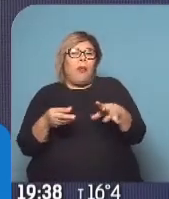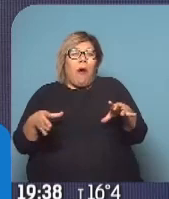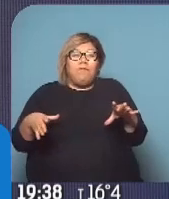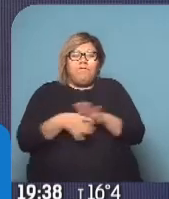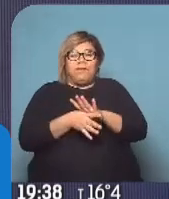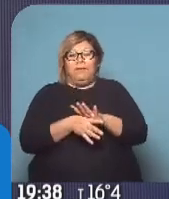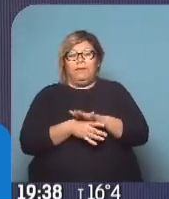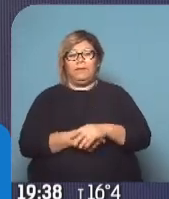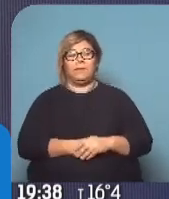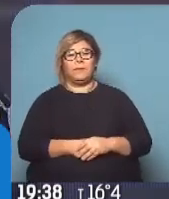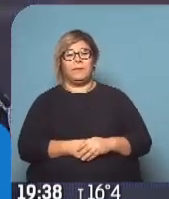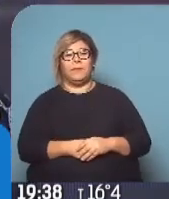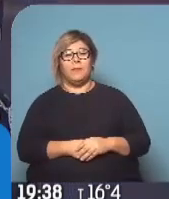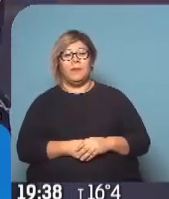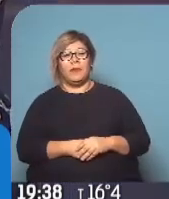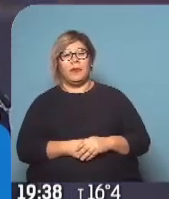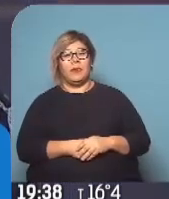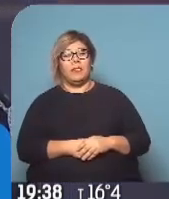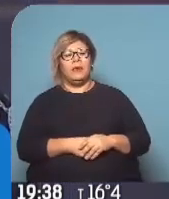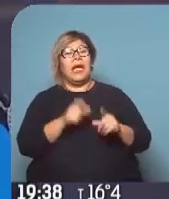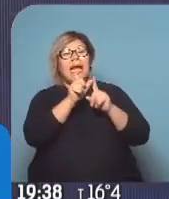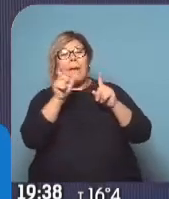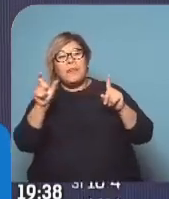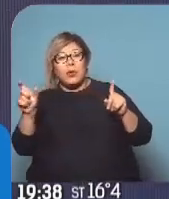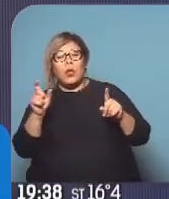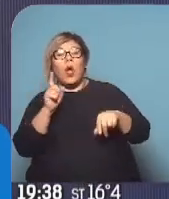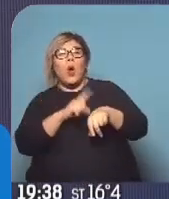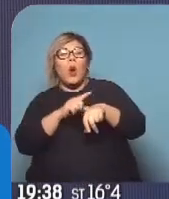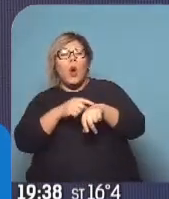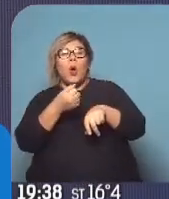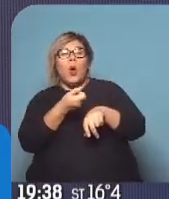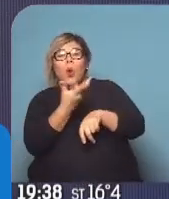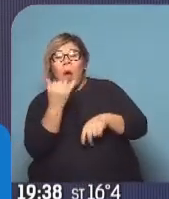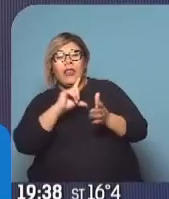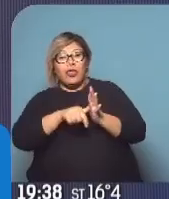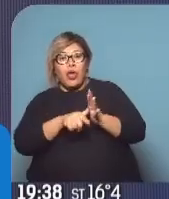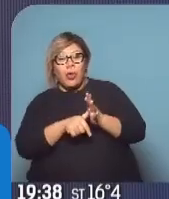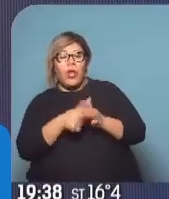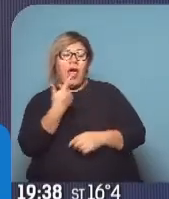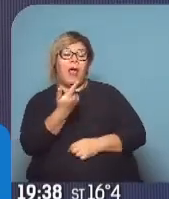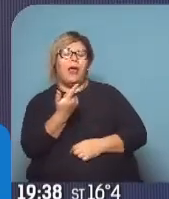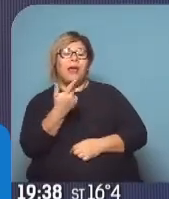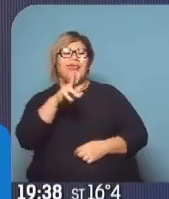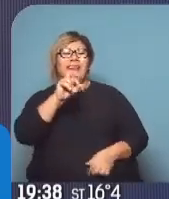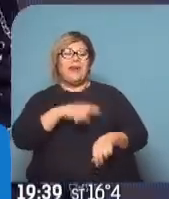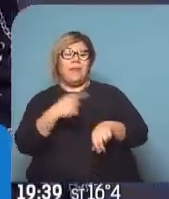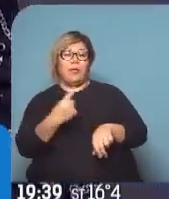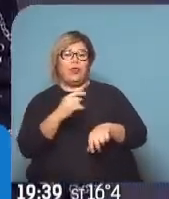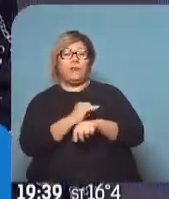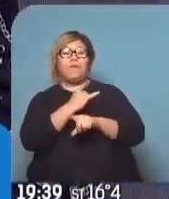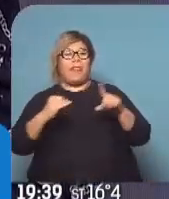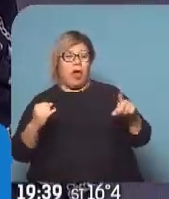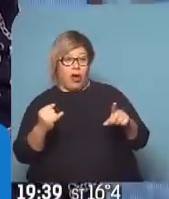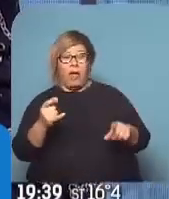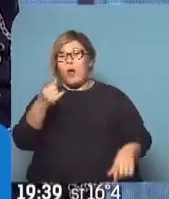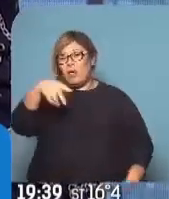media hora media hora muy intensa te va a atrapar por eso digo lo que tiene las nuevas plataformas como flow si son